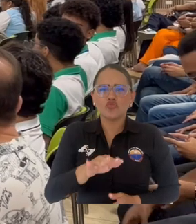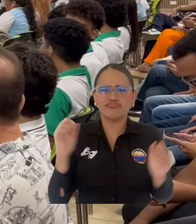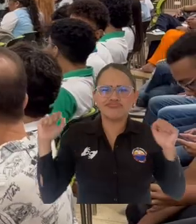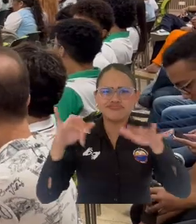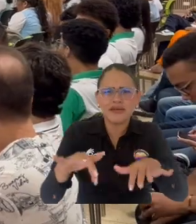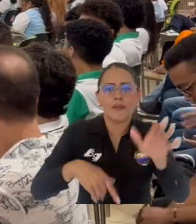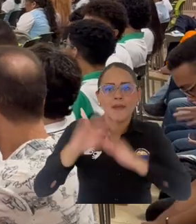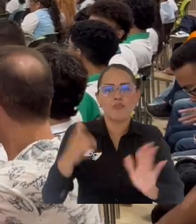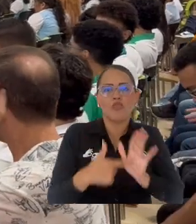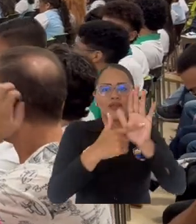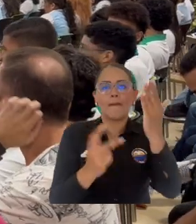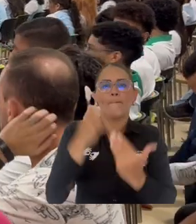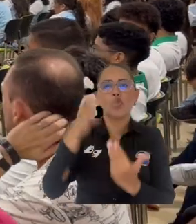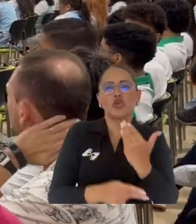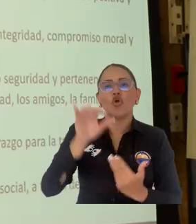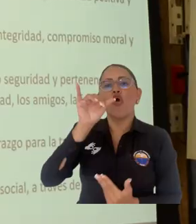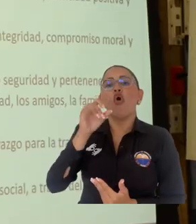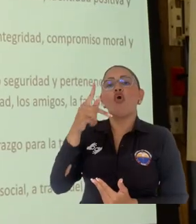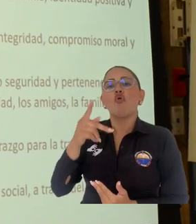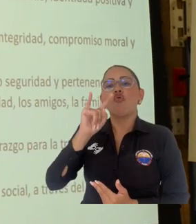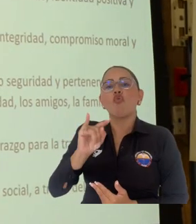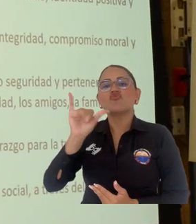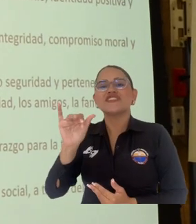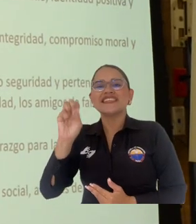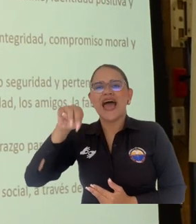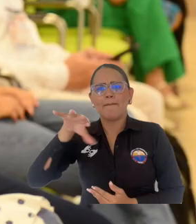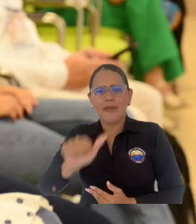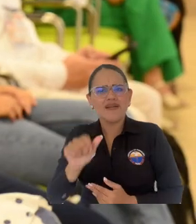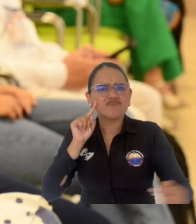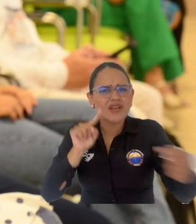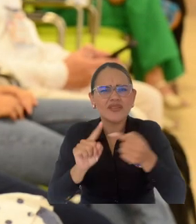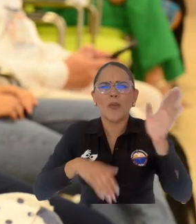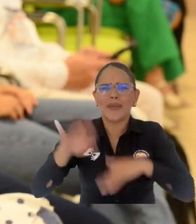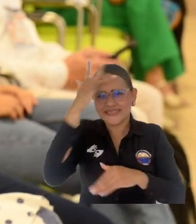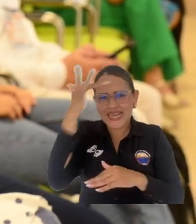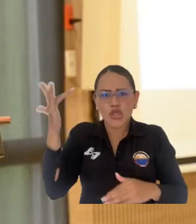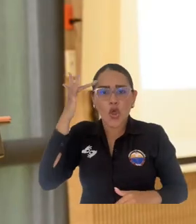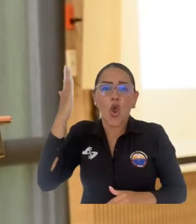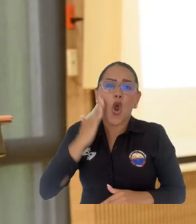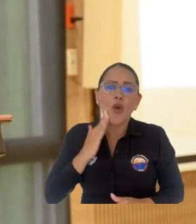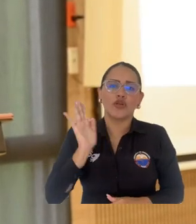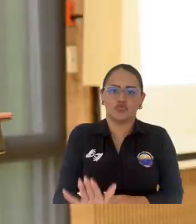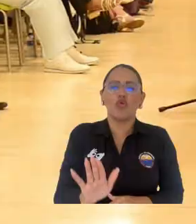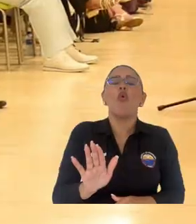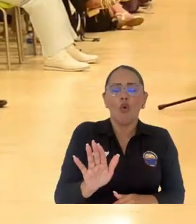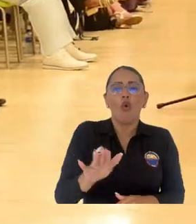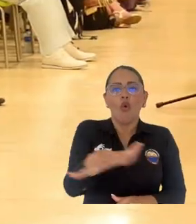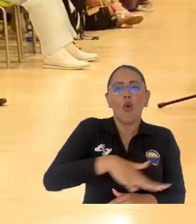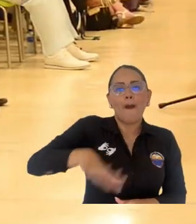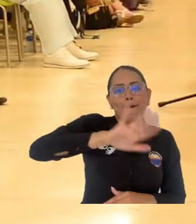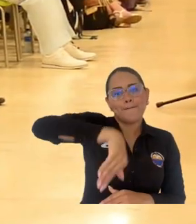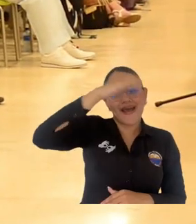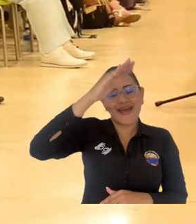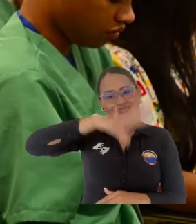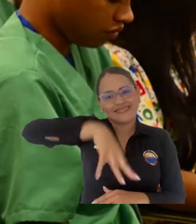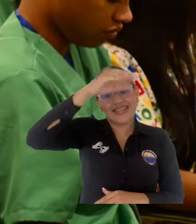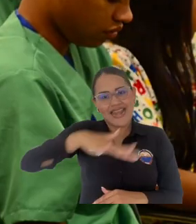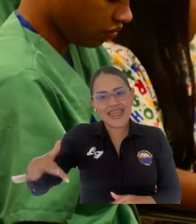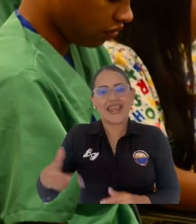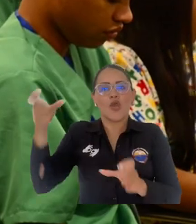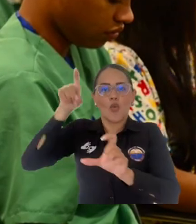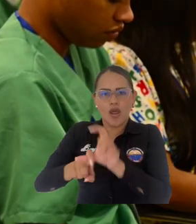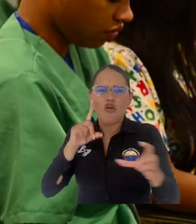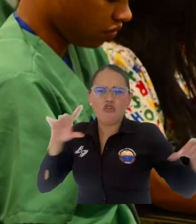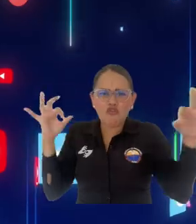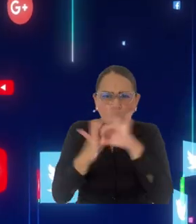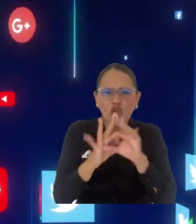En el evento fue presentado el proyecto Cuyama, cuyo propósito es la promoción de la salud mental en jóvenes del Magdalena y La Guajira, con